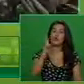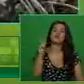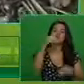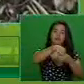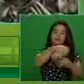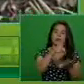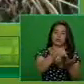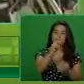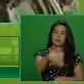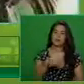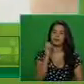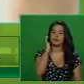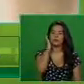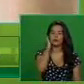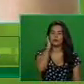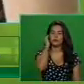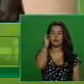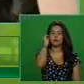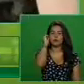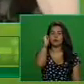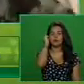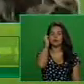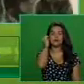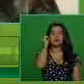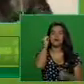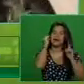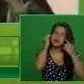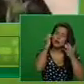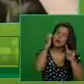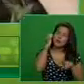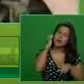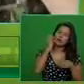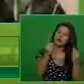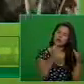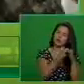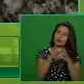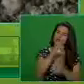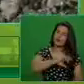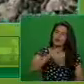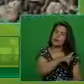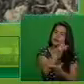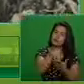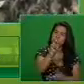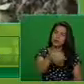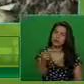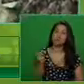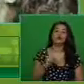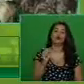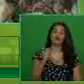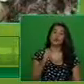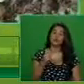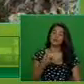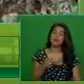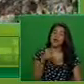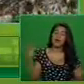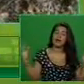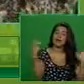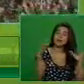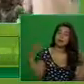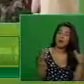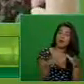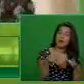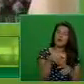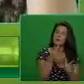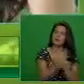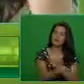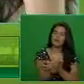Sabemos también que participan movimientos sociales que han tenido una experiencia también. Por eso, lo importante de este tipo de reuniones es que no solamente